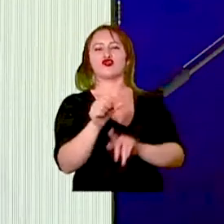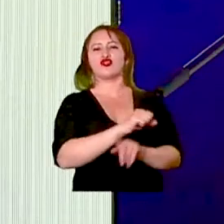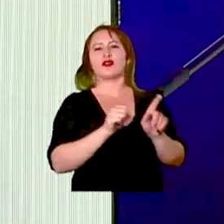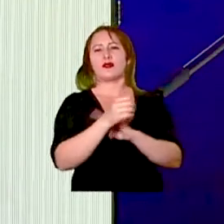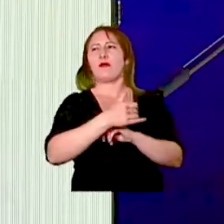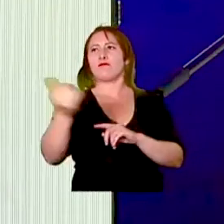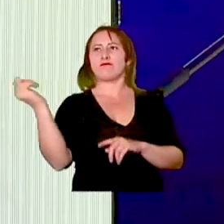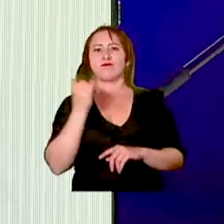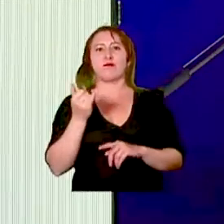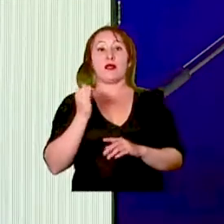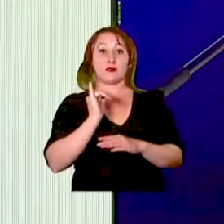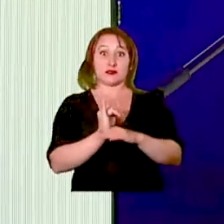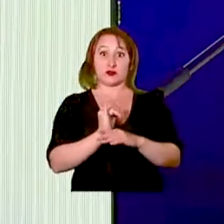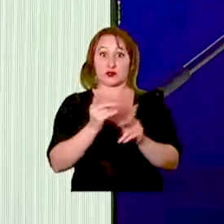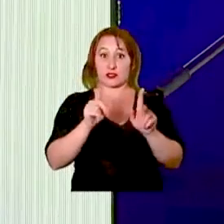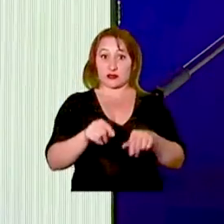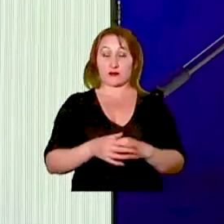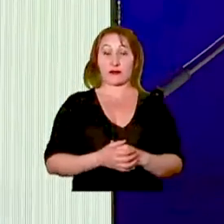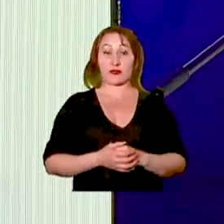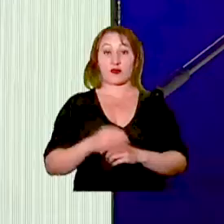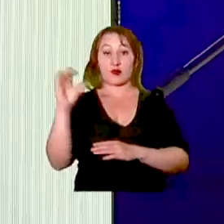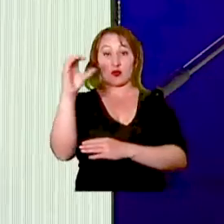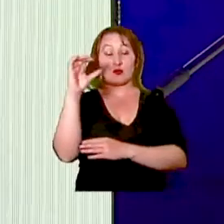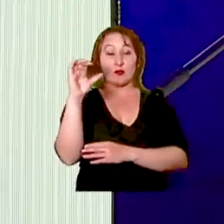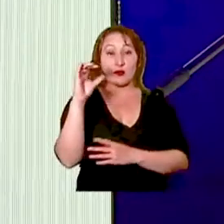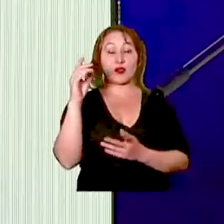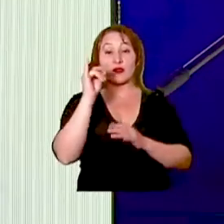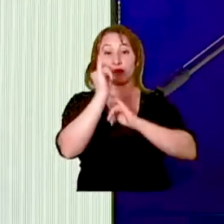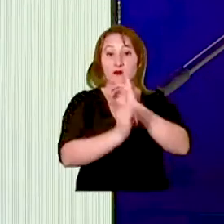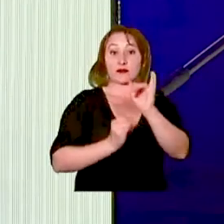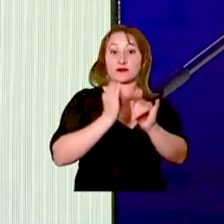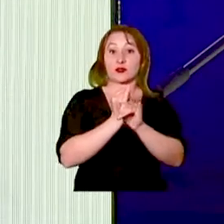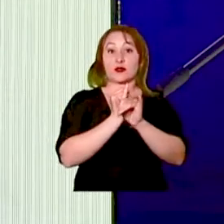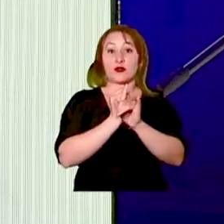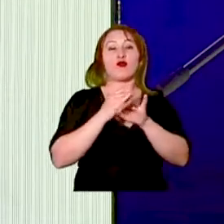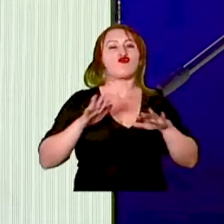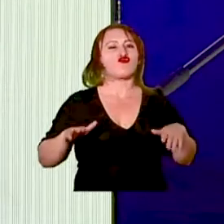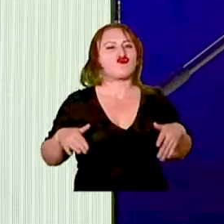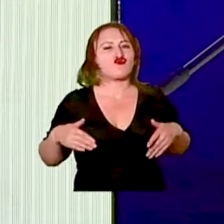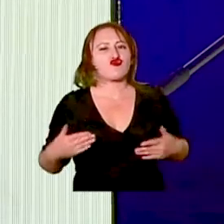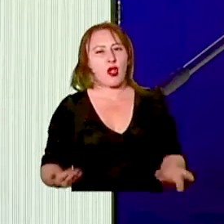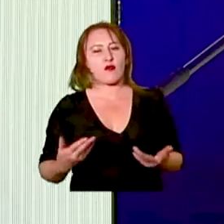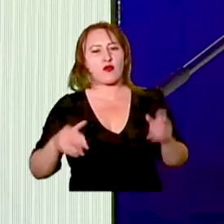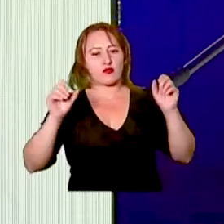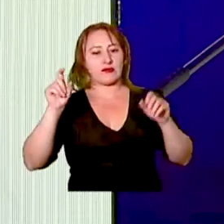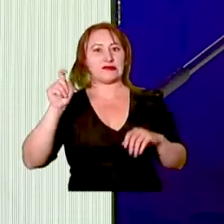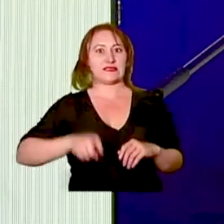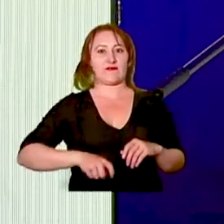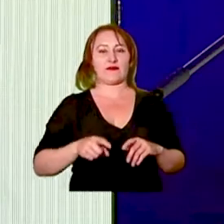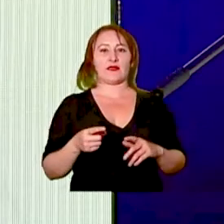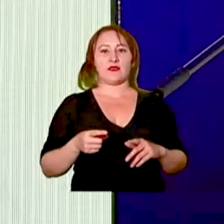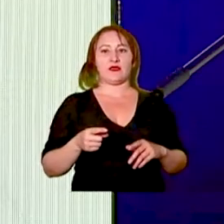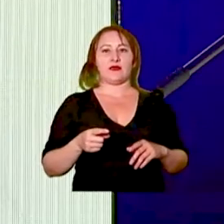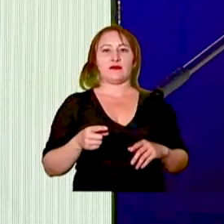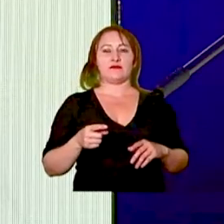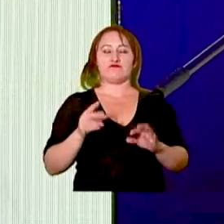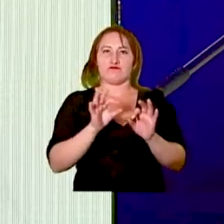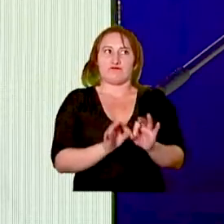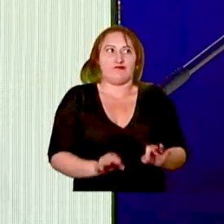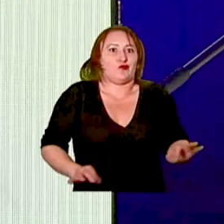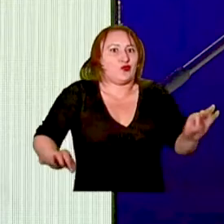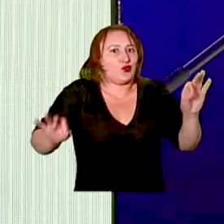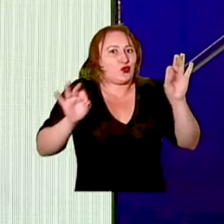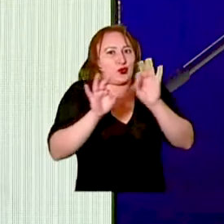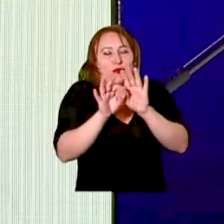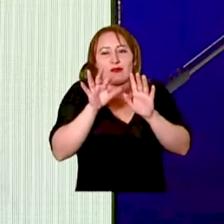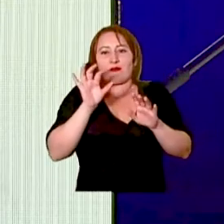sociedad entera y a la institucionalidad colombiana e internacional cómo se hace necesario e imprescindible